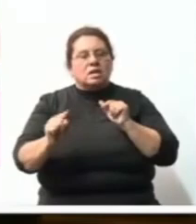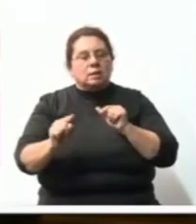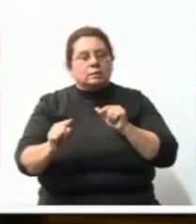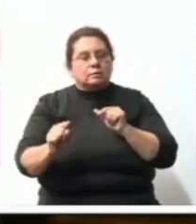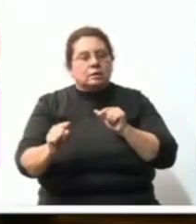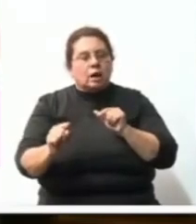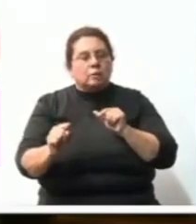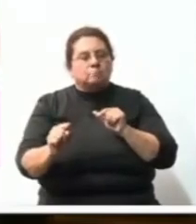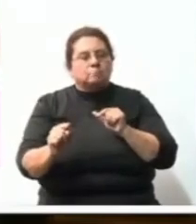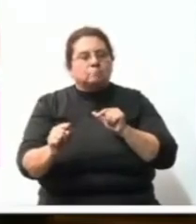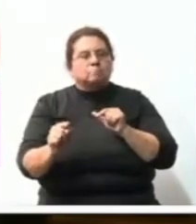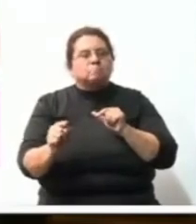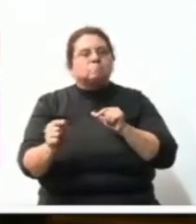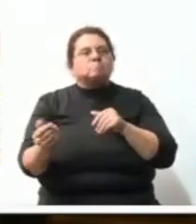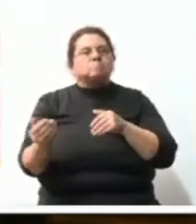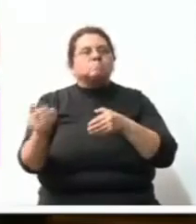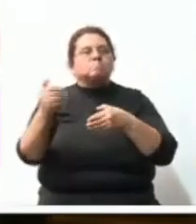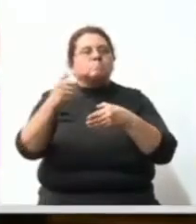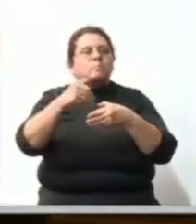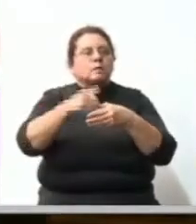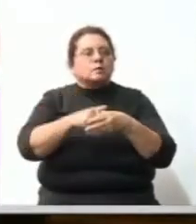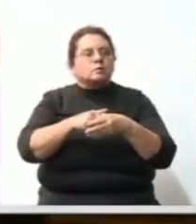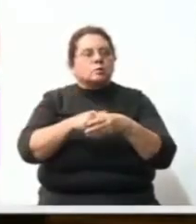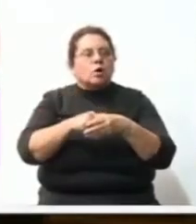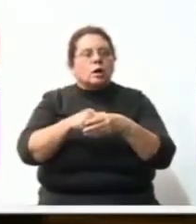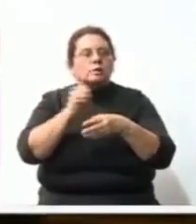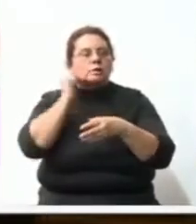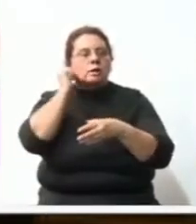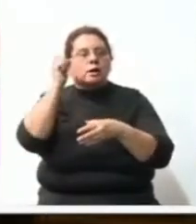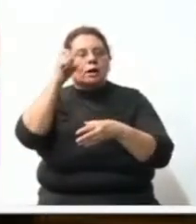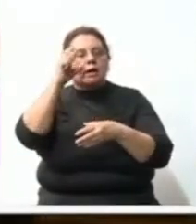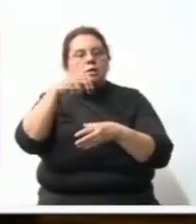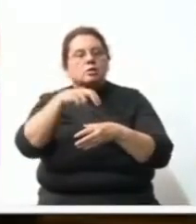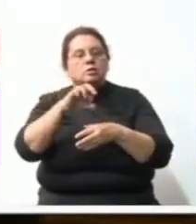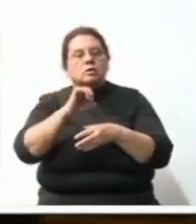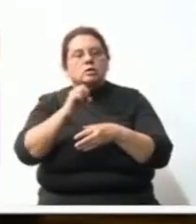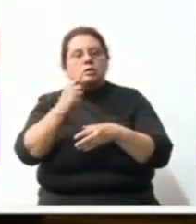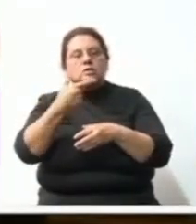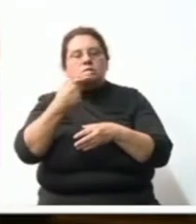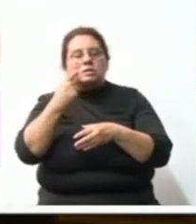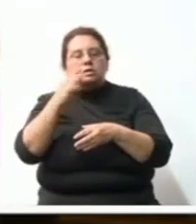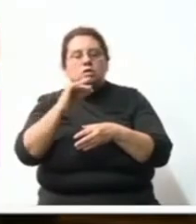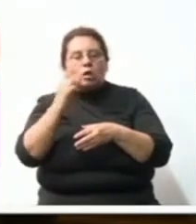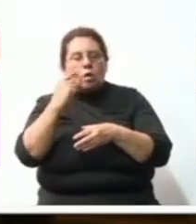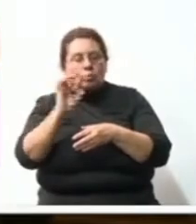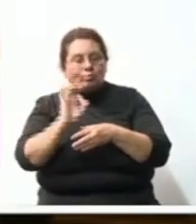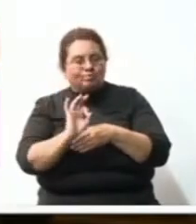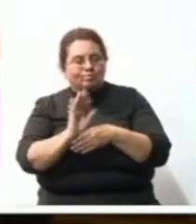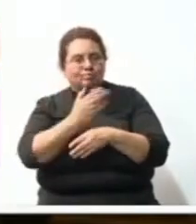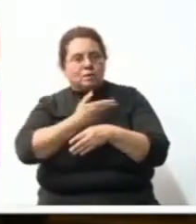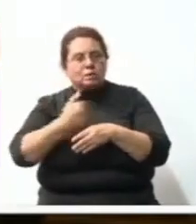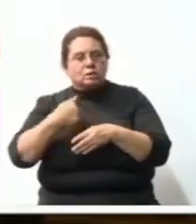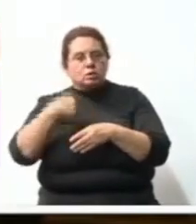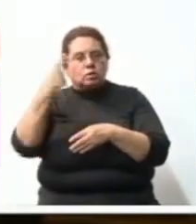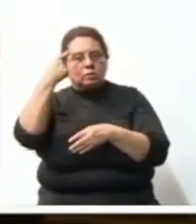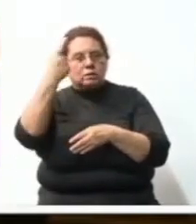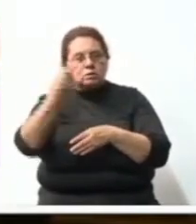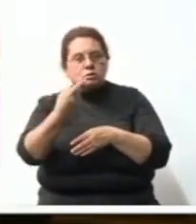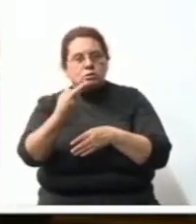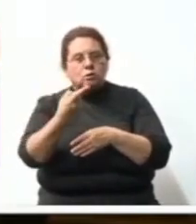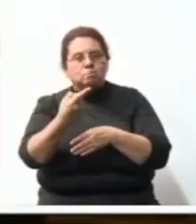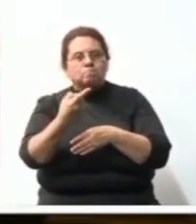del genocidio señor presidente yo creo que lo que pasó el lunes fue una verdadera